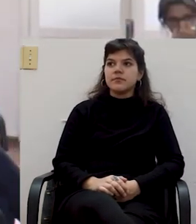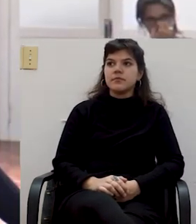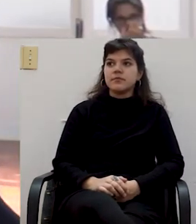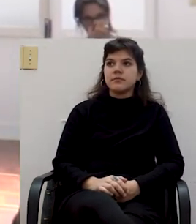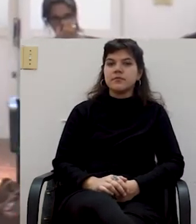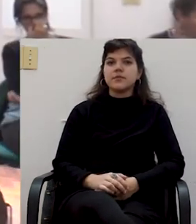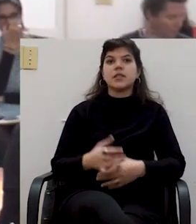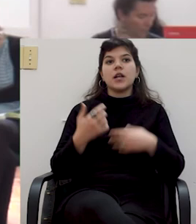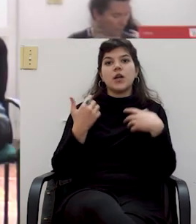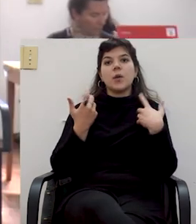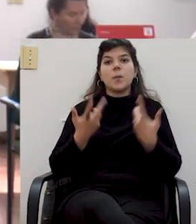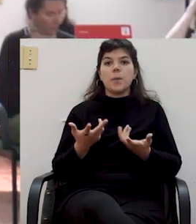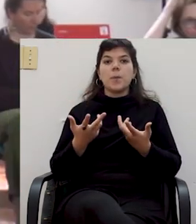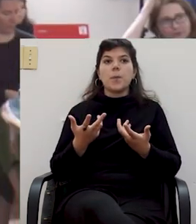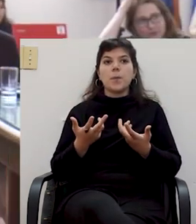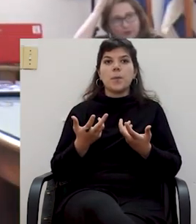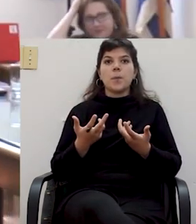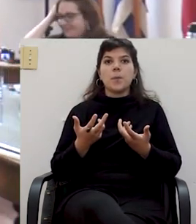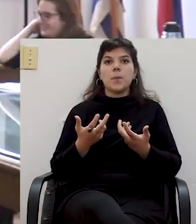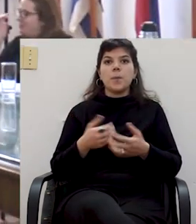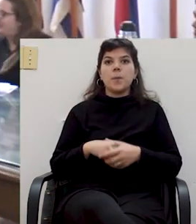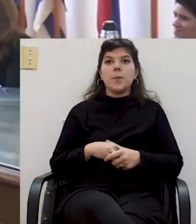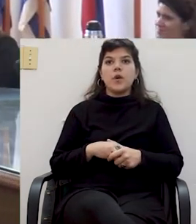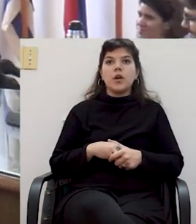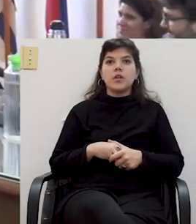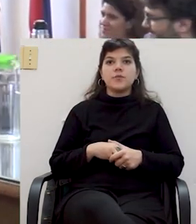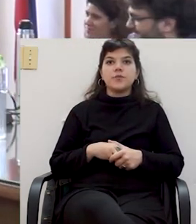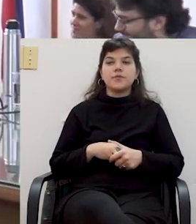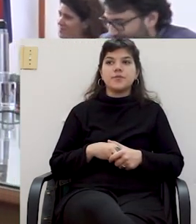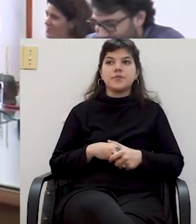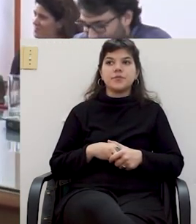Bueno, tenemos entonces... ¿En desorden o en orden? ¿Cómo se dice?